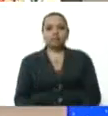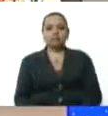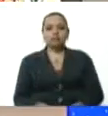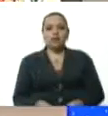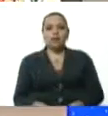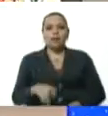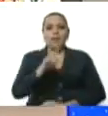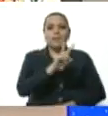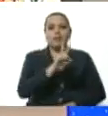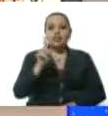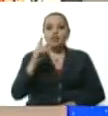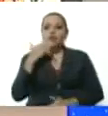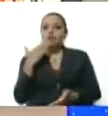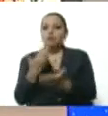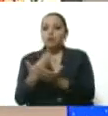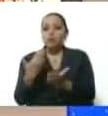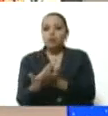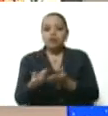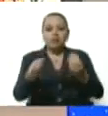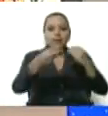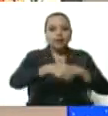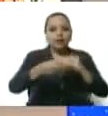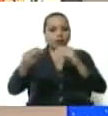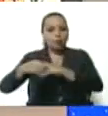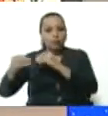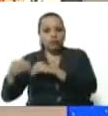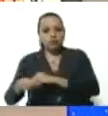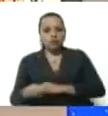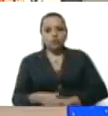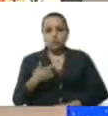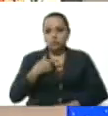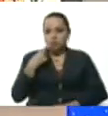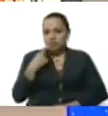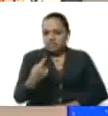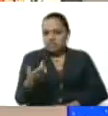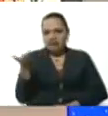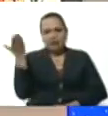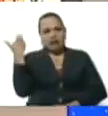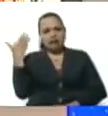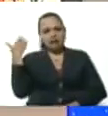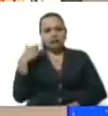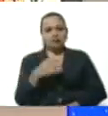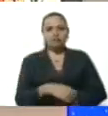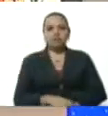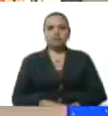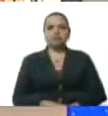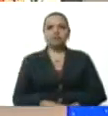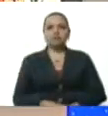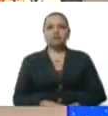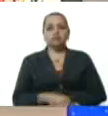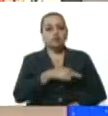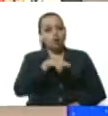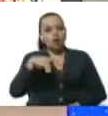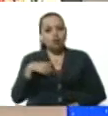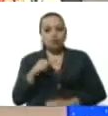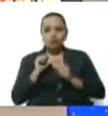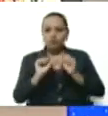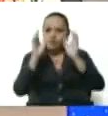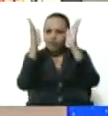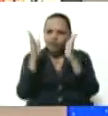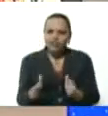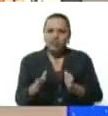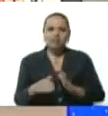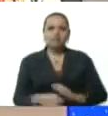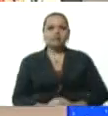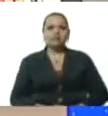21 propuestas para la negociación. Yo decía anteriormente, nosotros nos mantenemos firmes